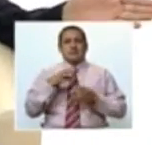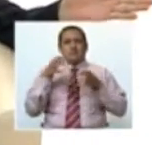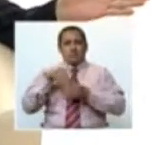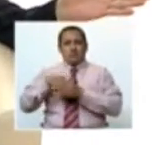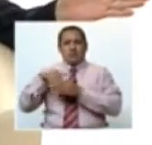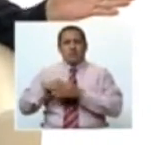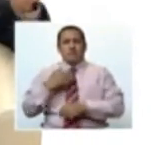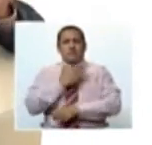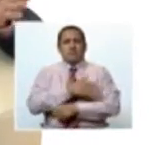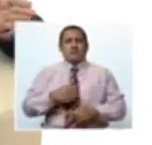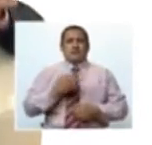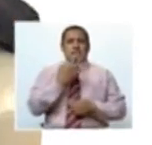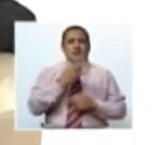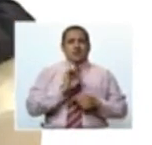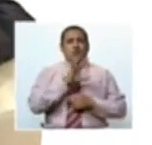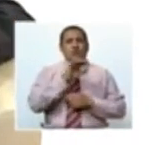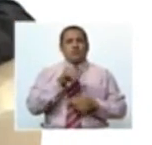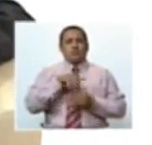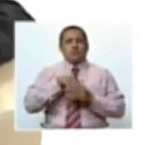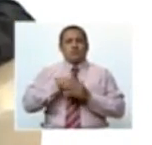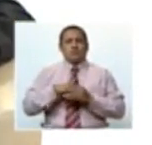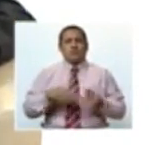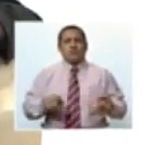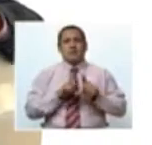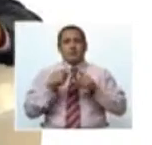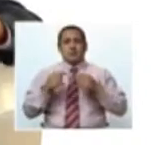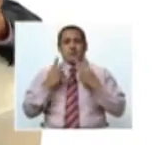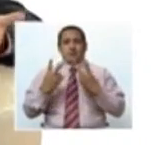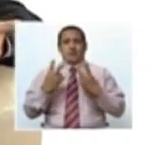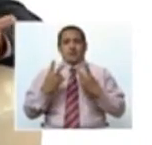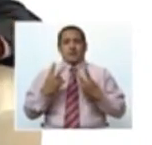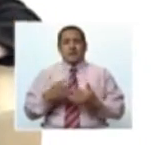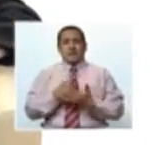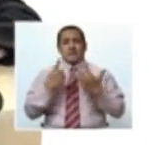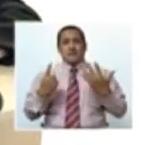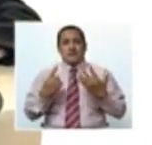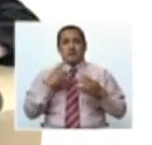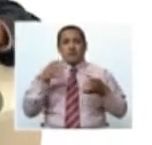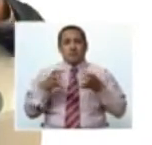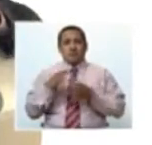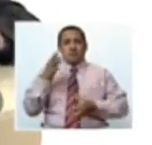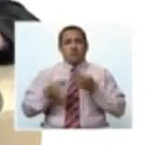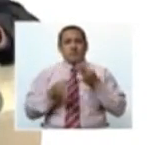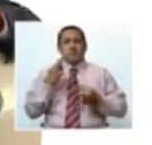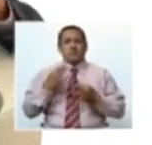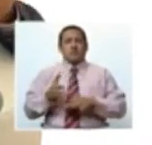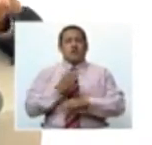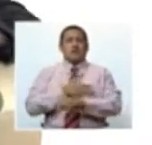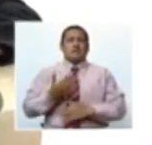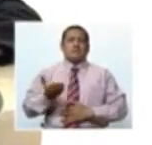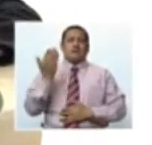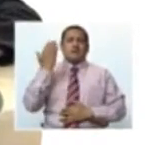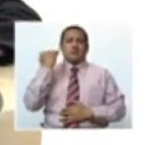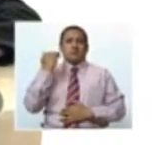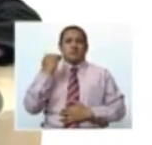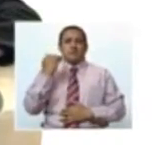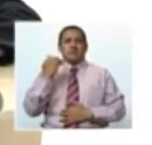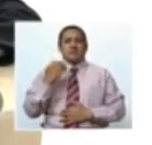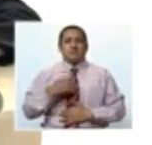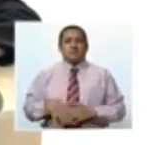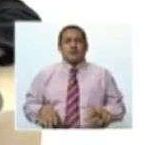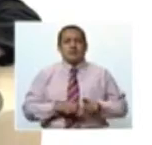en un sentido y 3 votaron en otro. Y cuando ocurre eso, el tribunal hace ya un tiempo